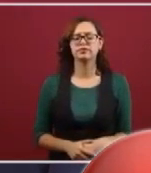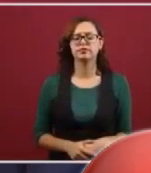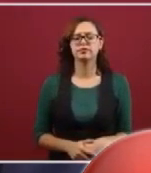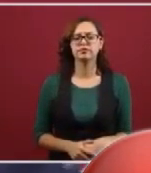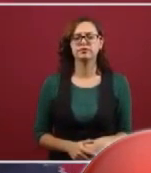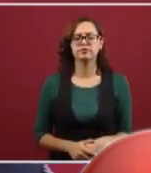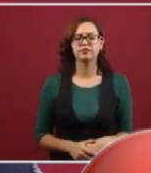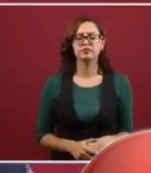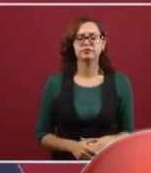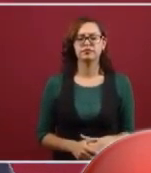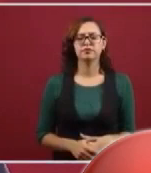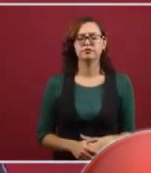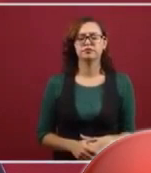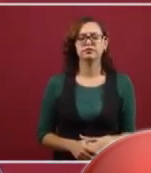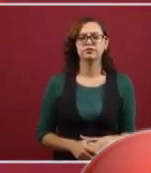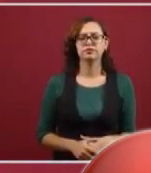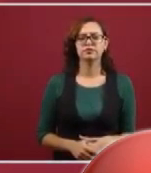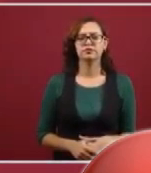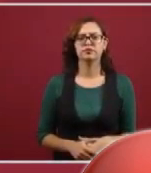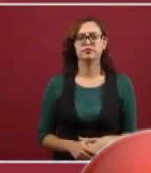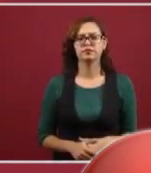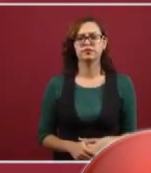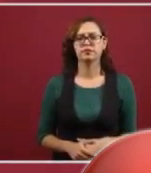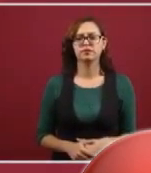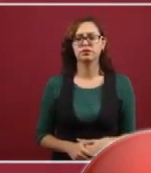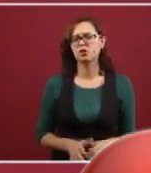para que Pemex tenga